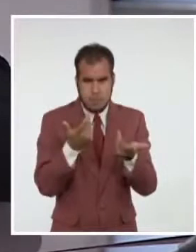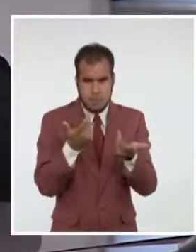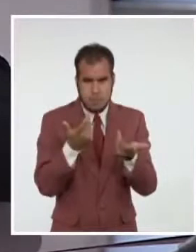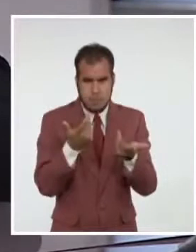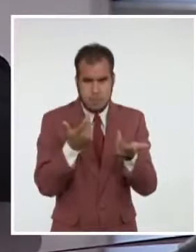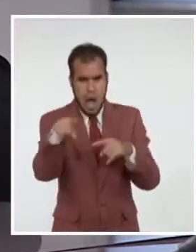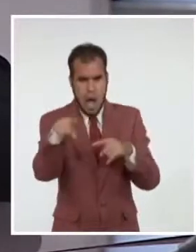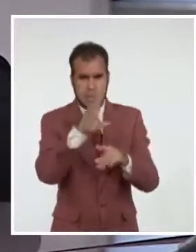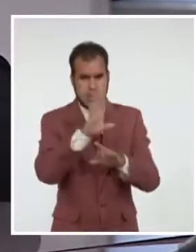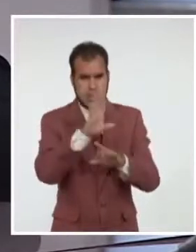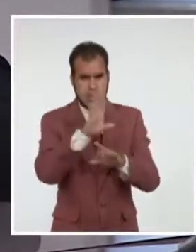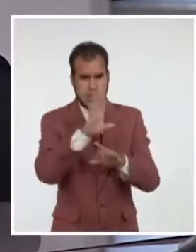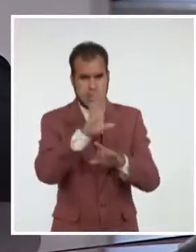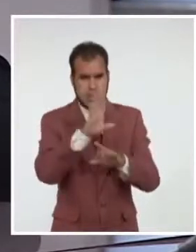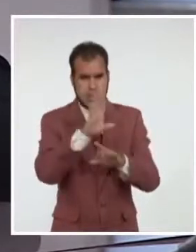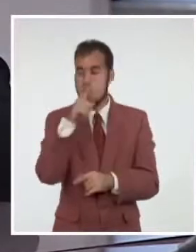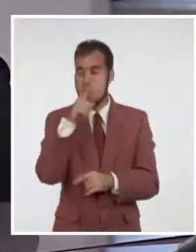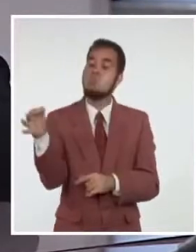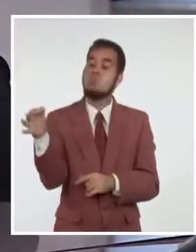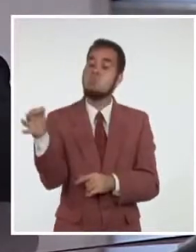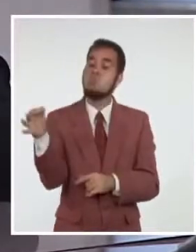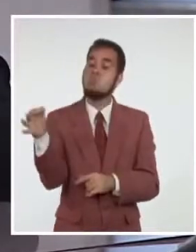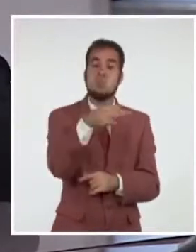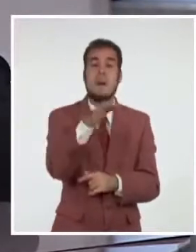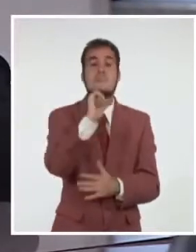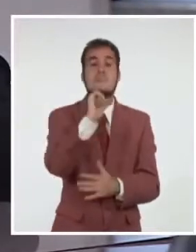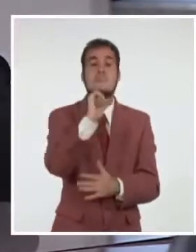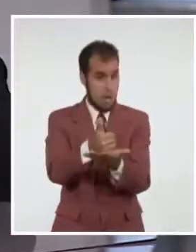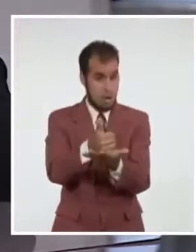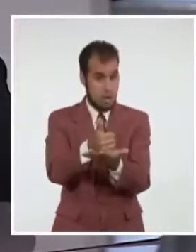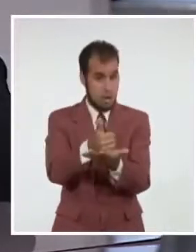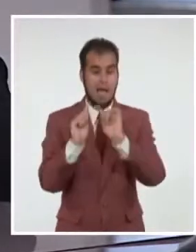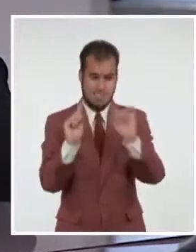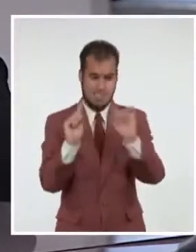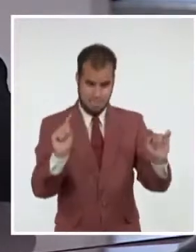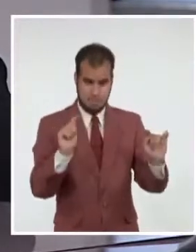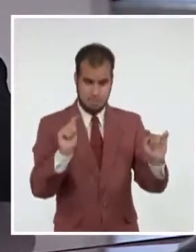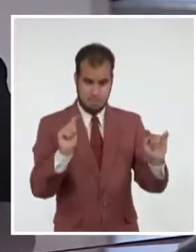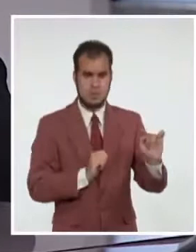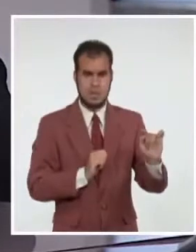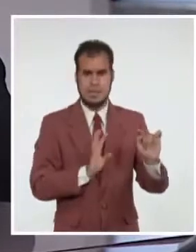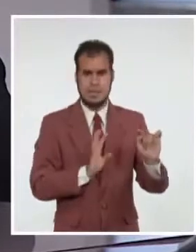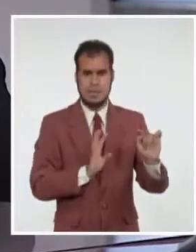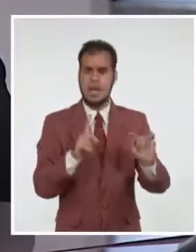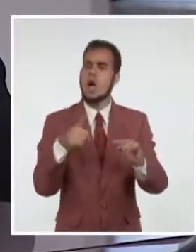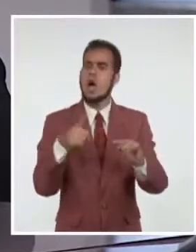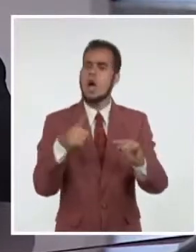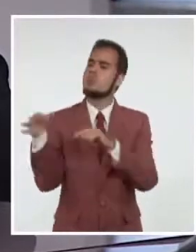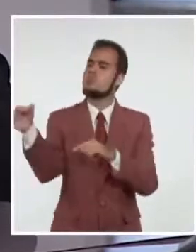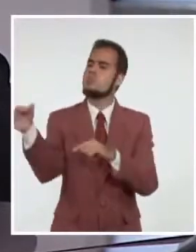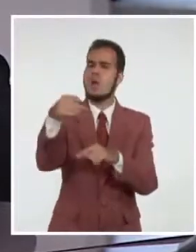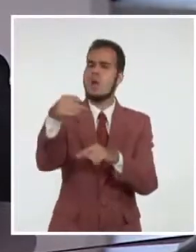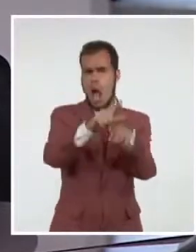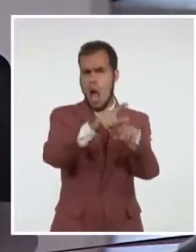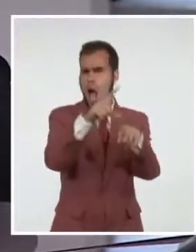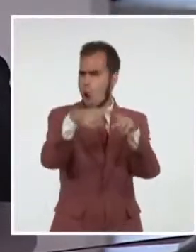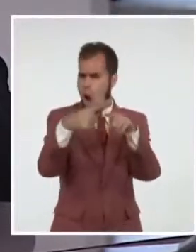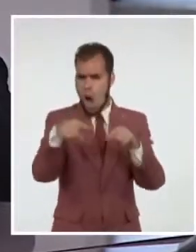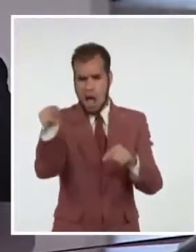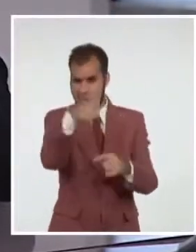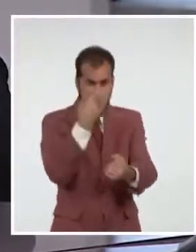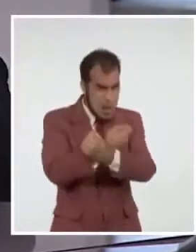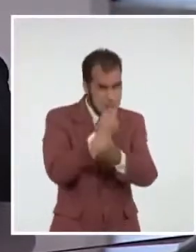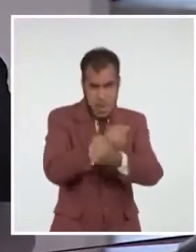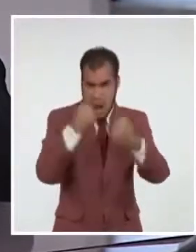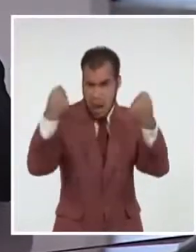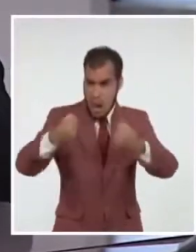sellan todos los municipios que son cabeceras. Y a eso se le suman otros municipios de alto interés epidemiológico y las mujeres, como